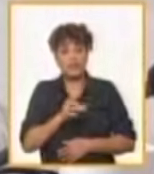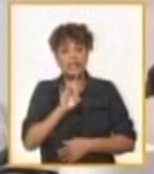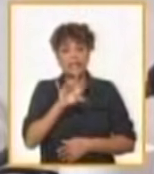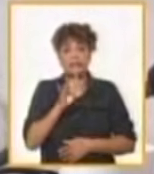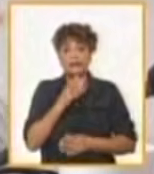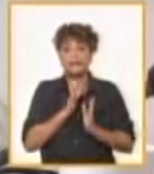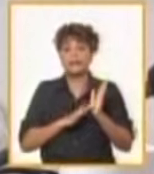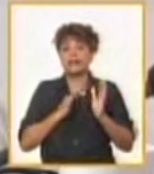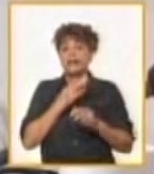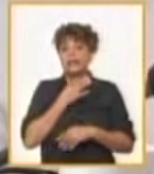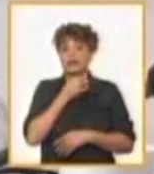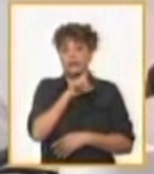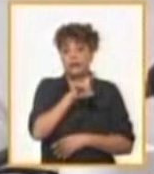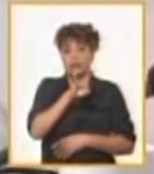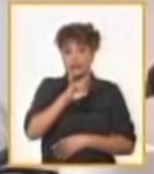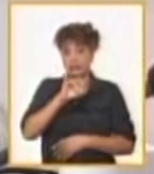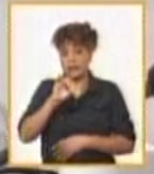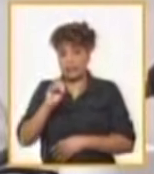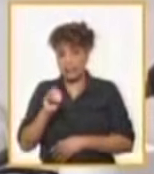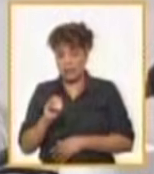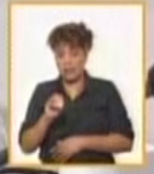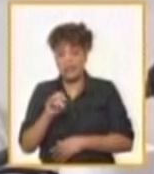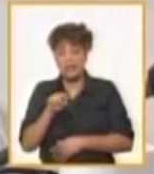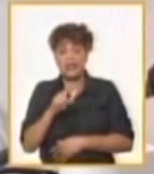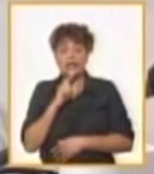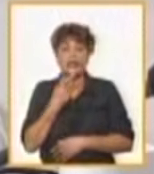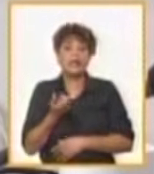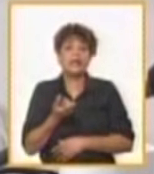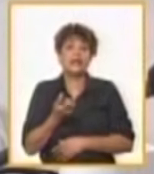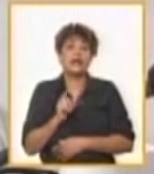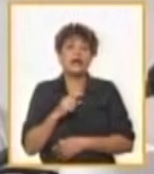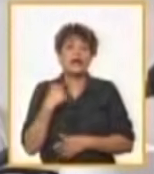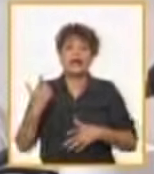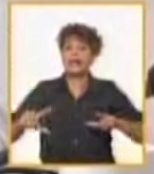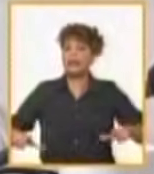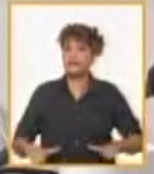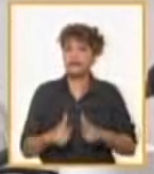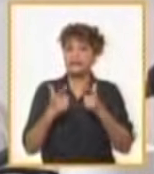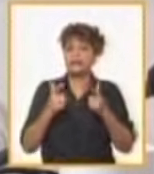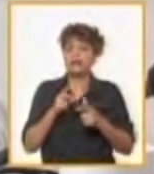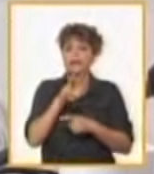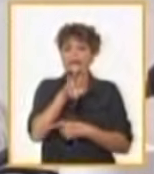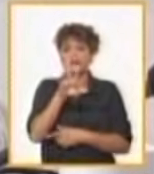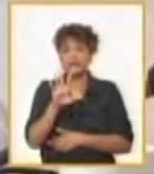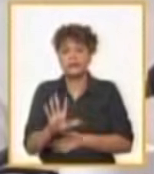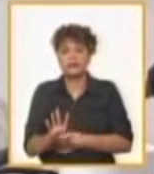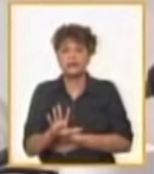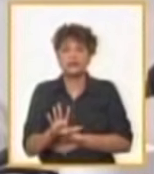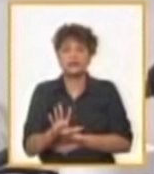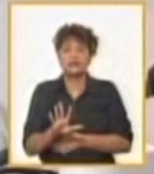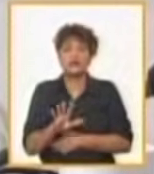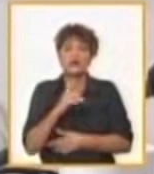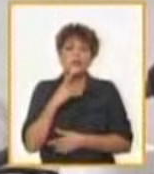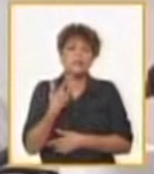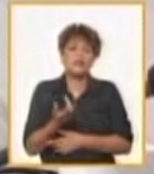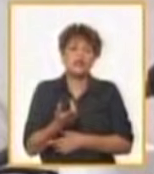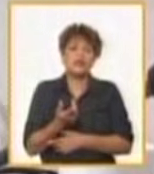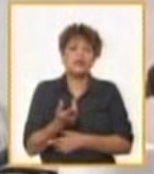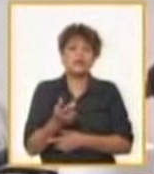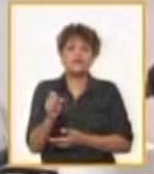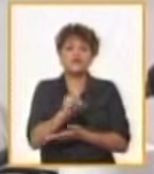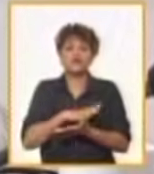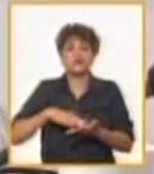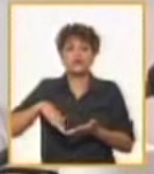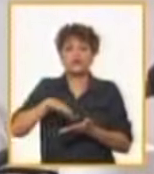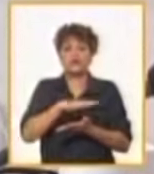1960, cuando se conmemoraba el aniversario, creo que era el 25, si no me falla la memoria, de la Sociedad